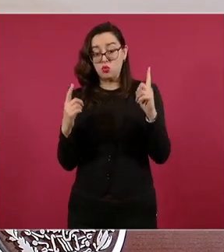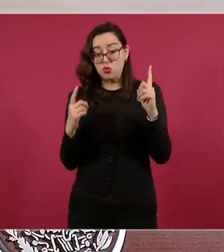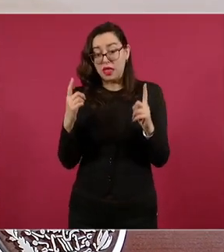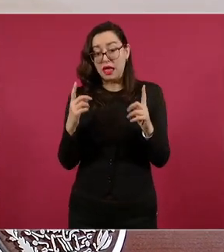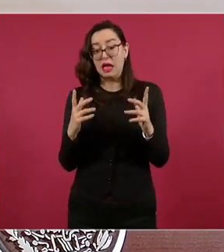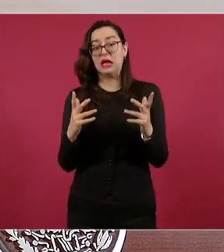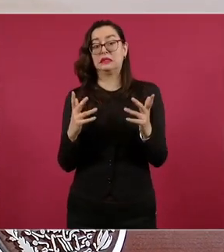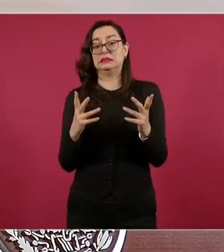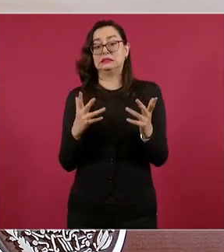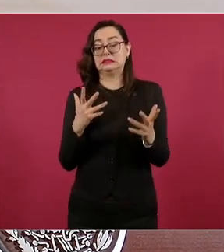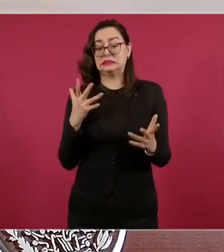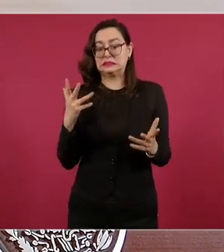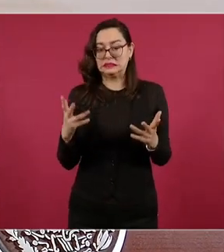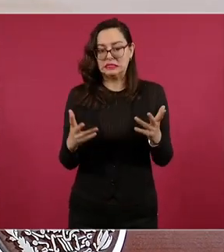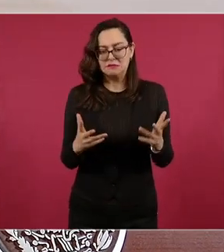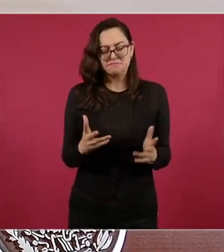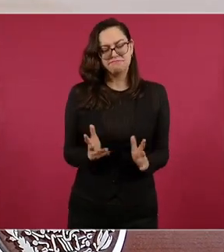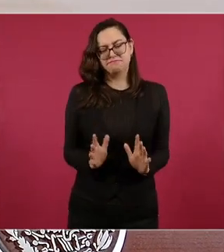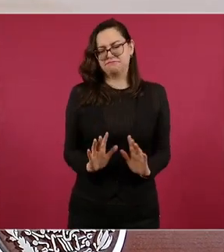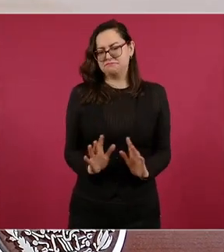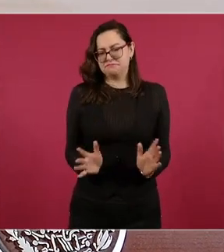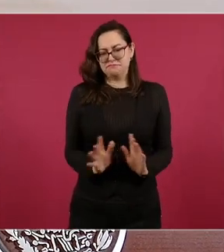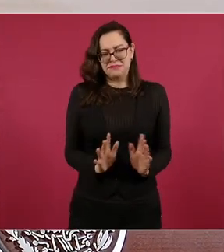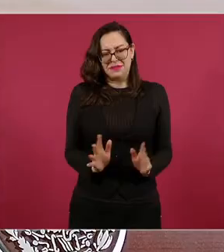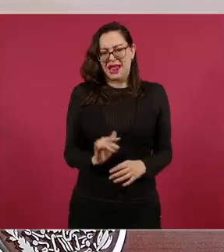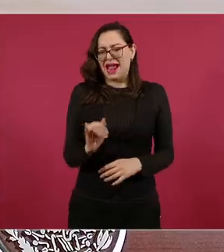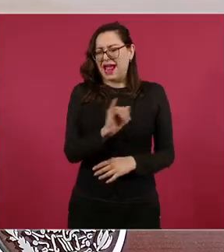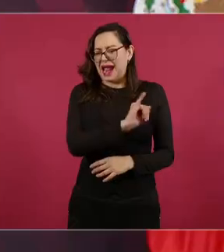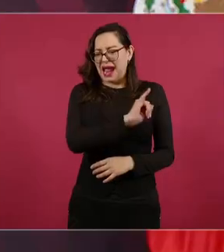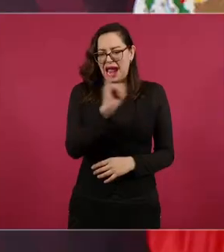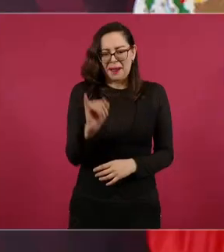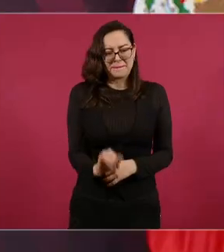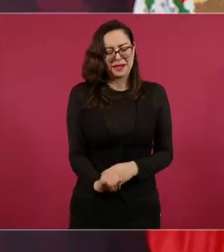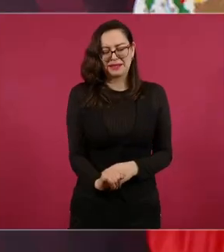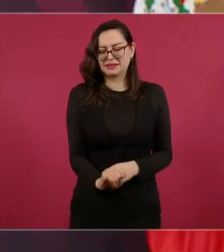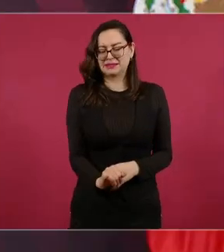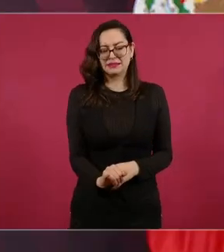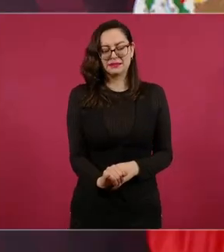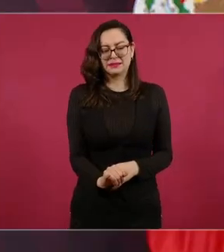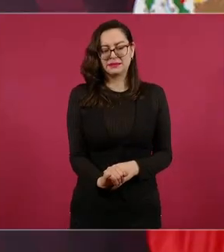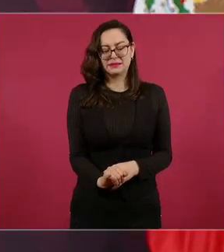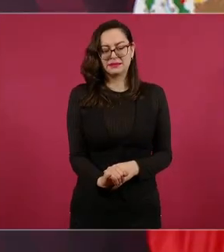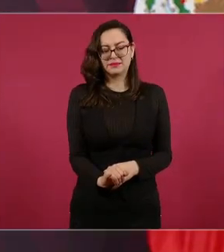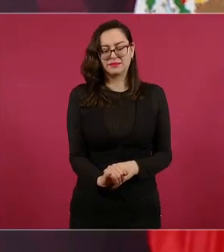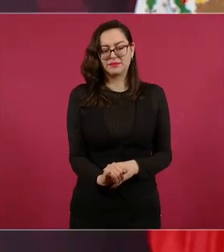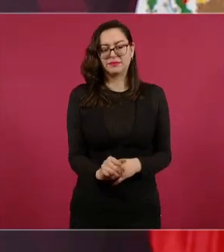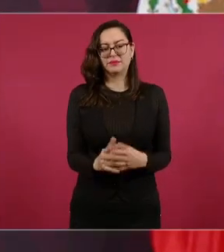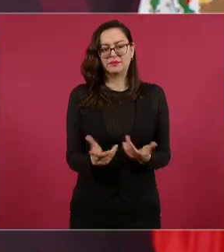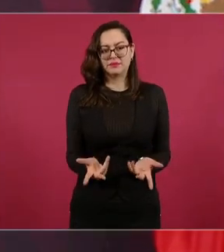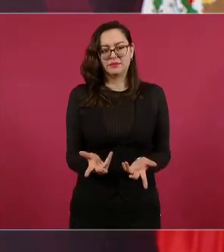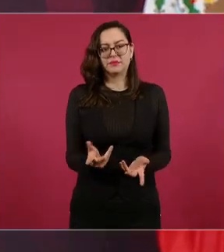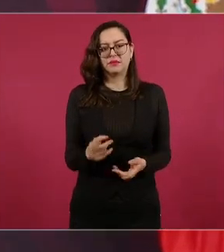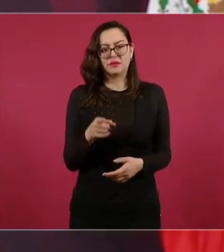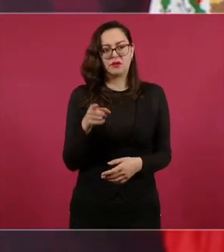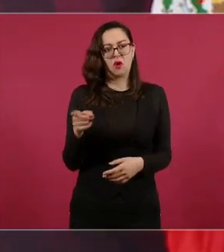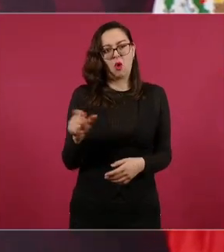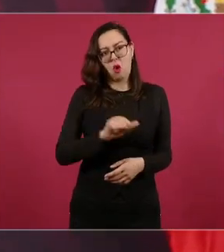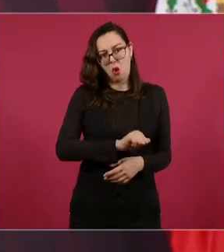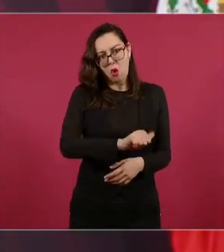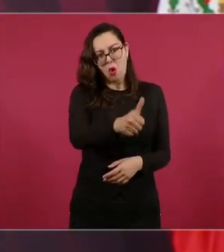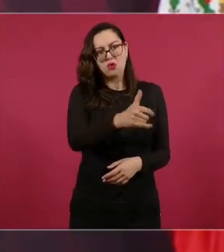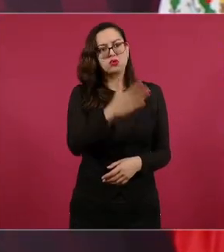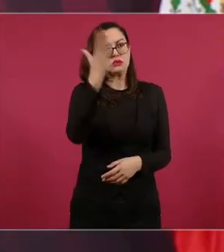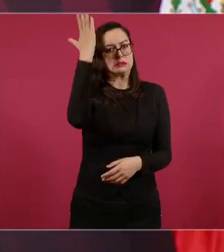muestras de flaqueza como las que acecharon a algunos dirigentes